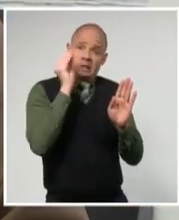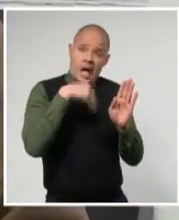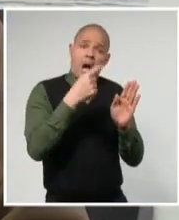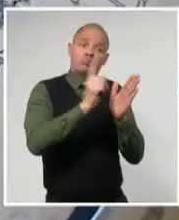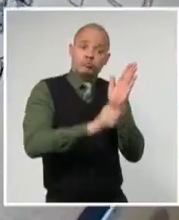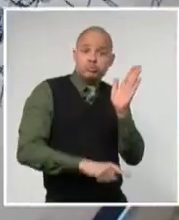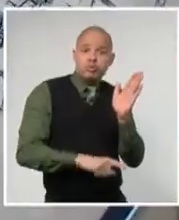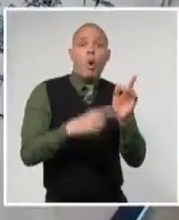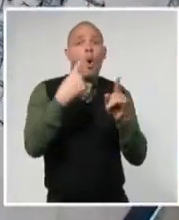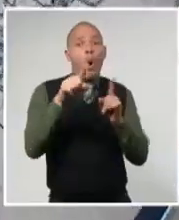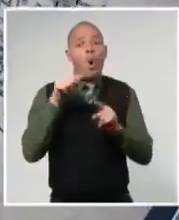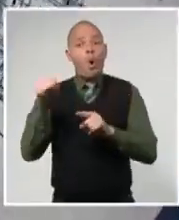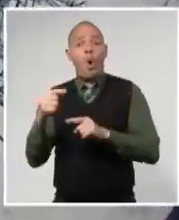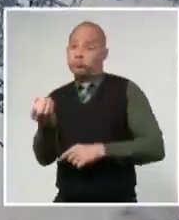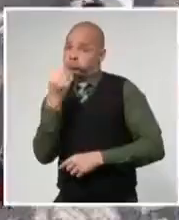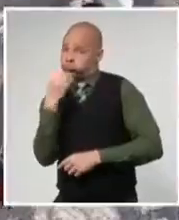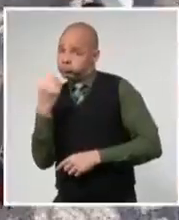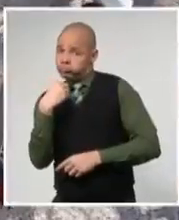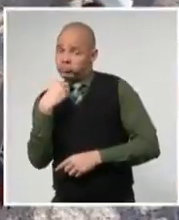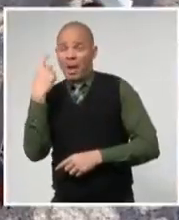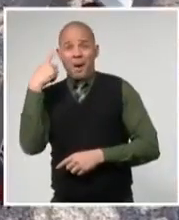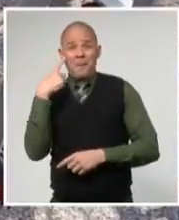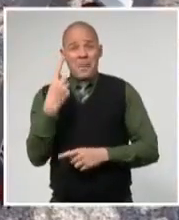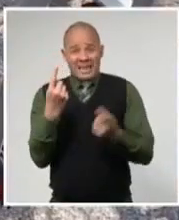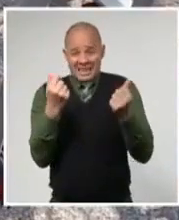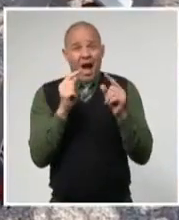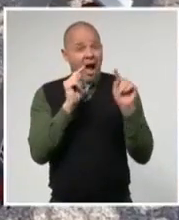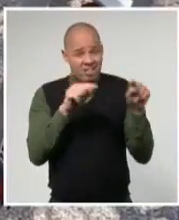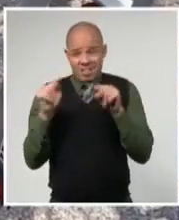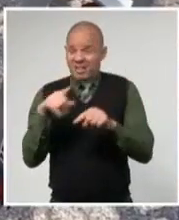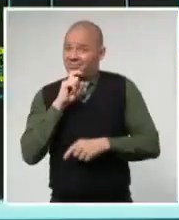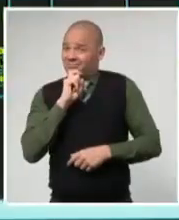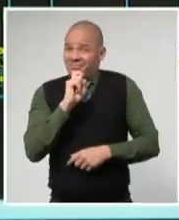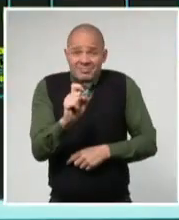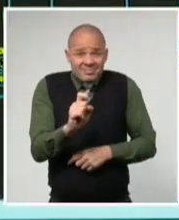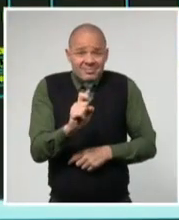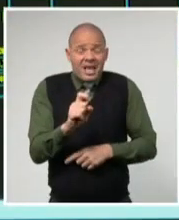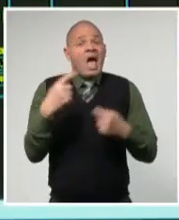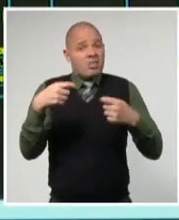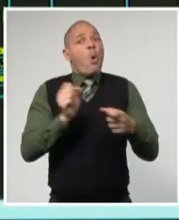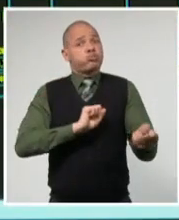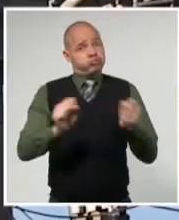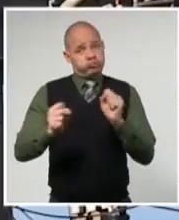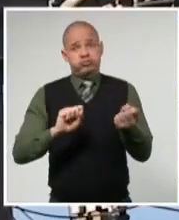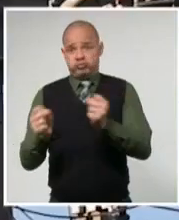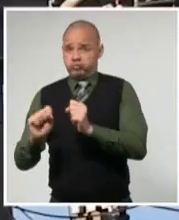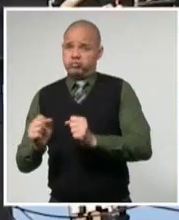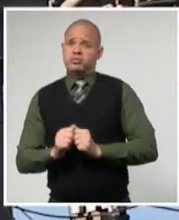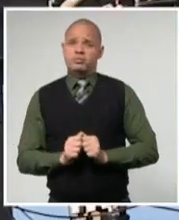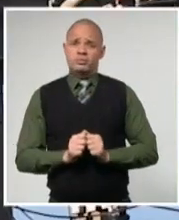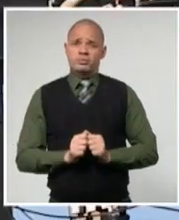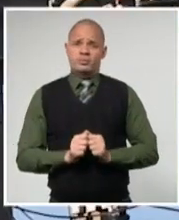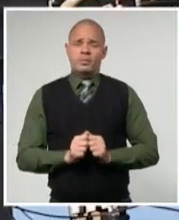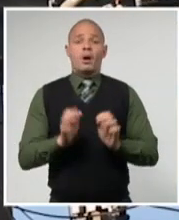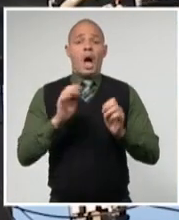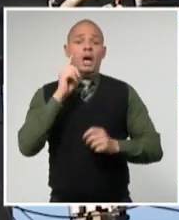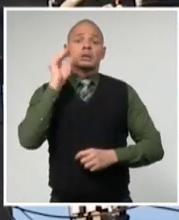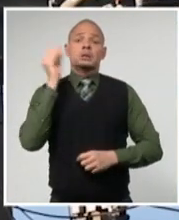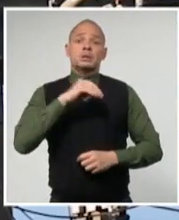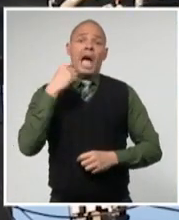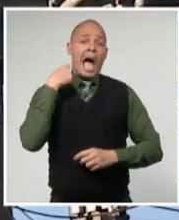alcanza. El sexto mes del año confirma el impacto en la sociedad de las estrategias y medidas de